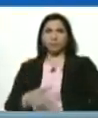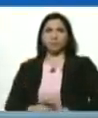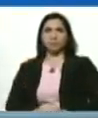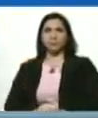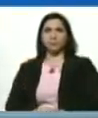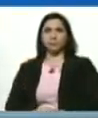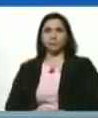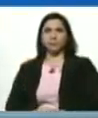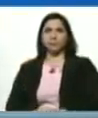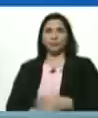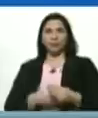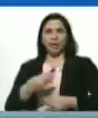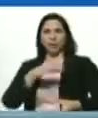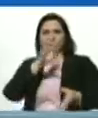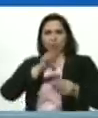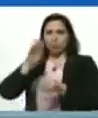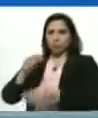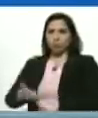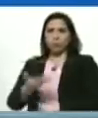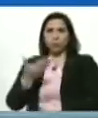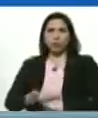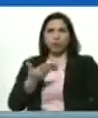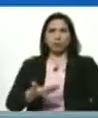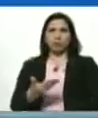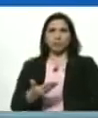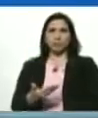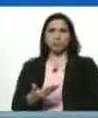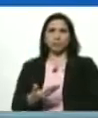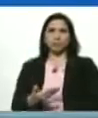hago este resumen porque es importante